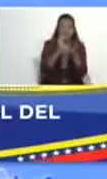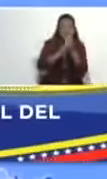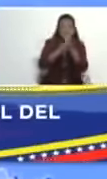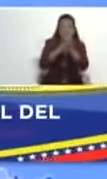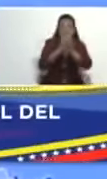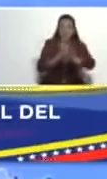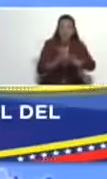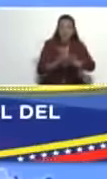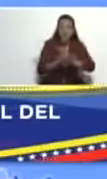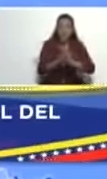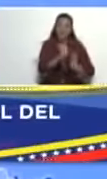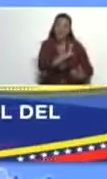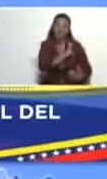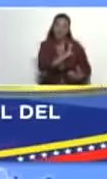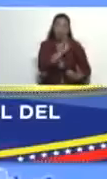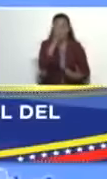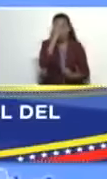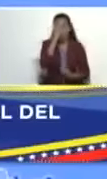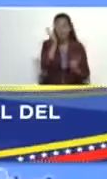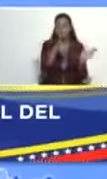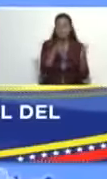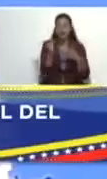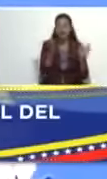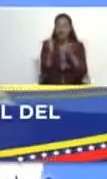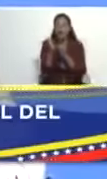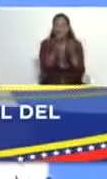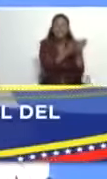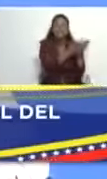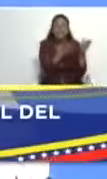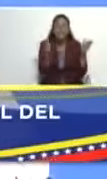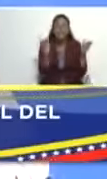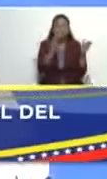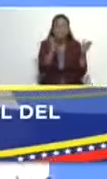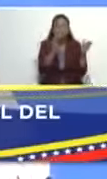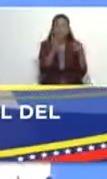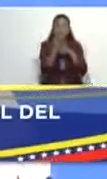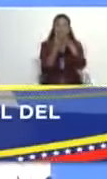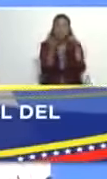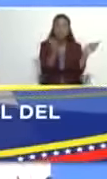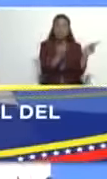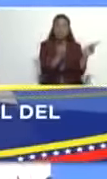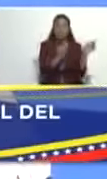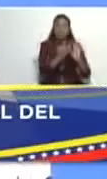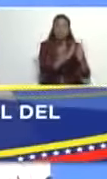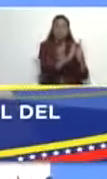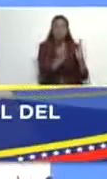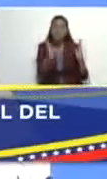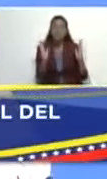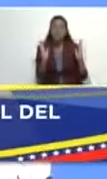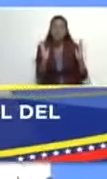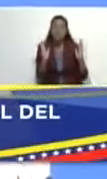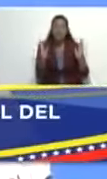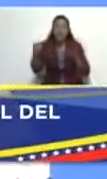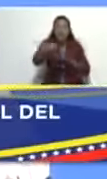quiere decir enero, febrero, marzo, abril, hemos roto récord y hemos